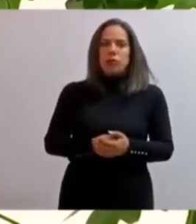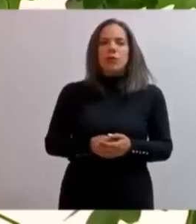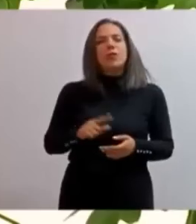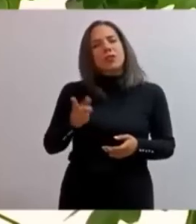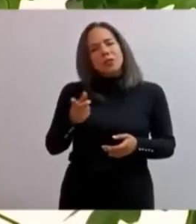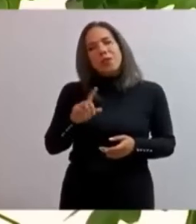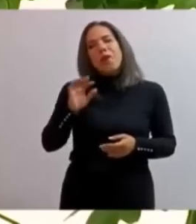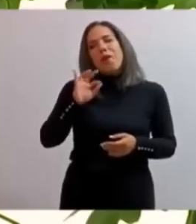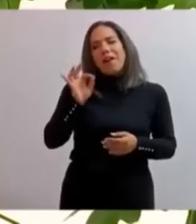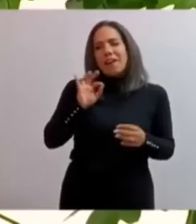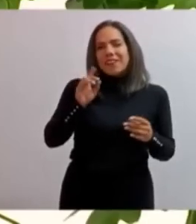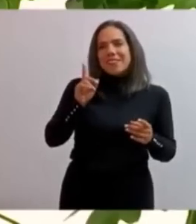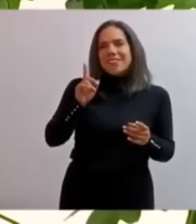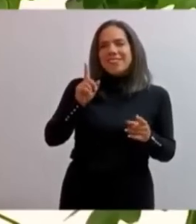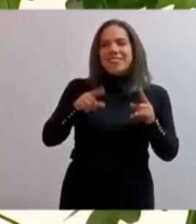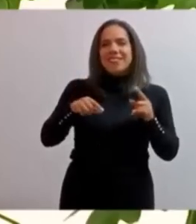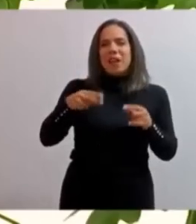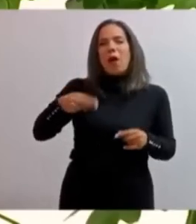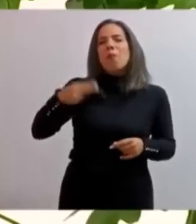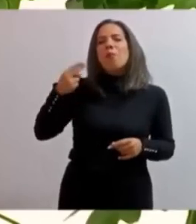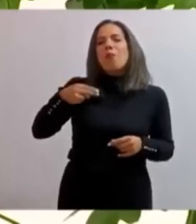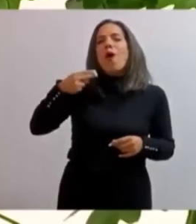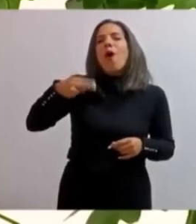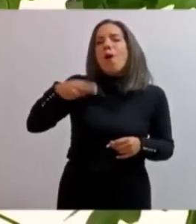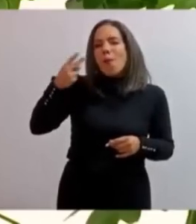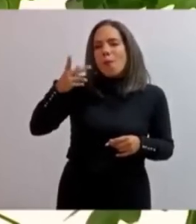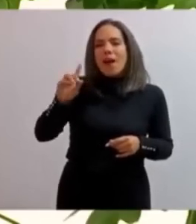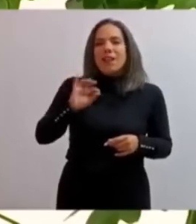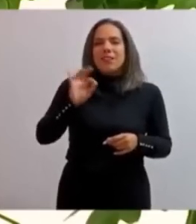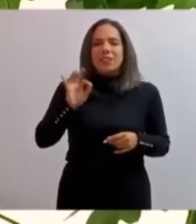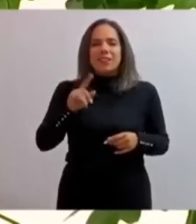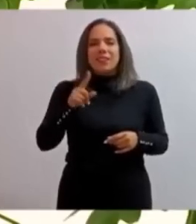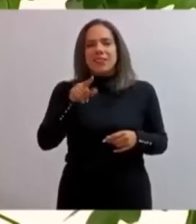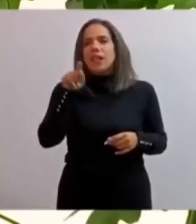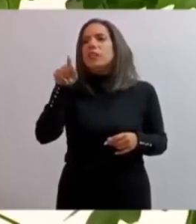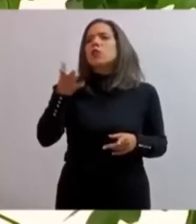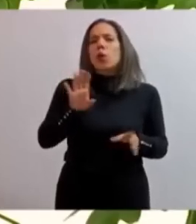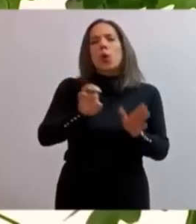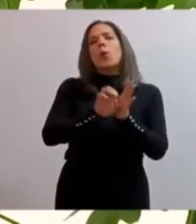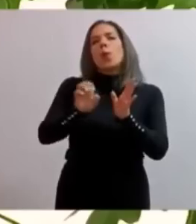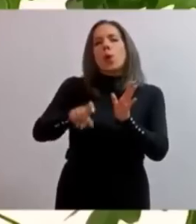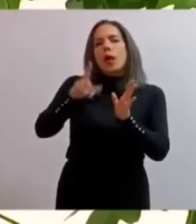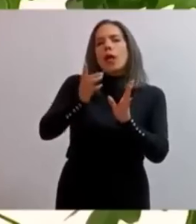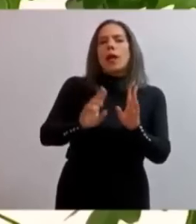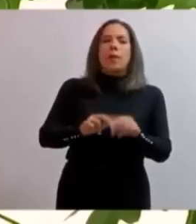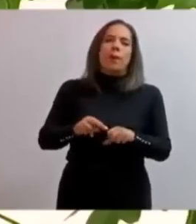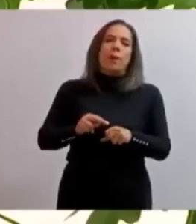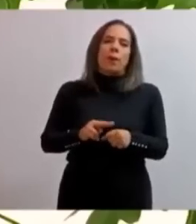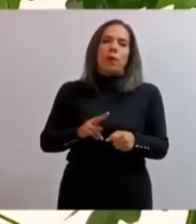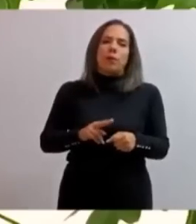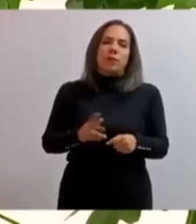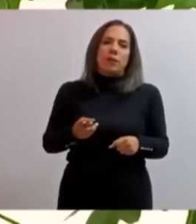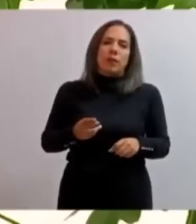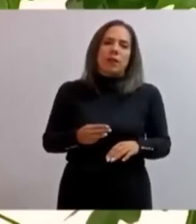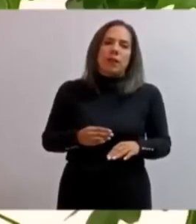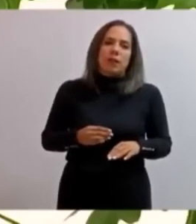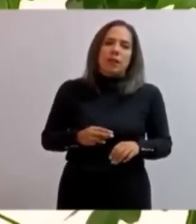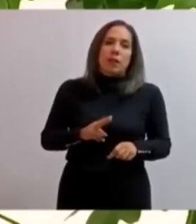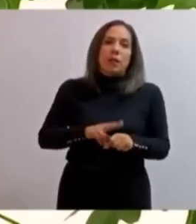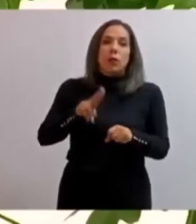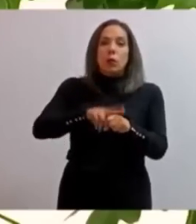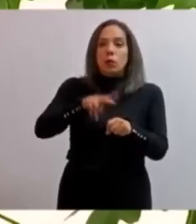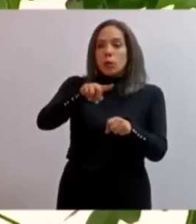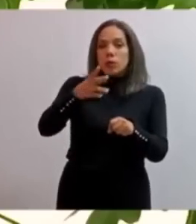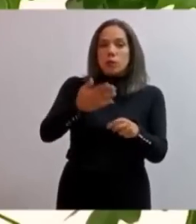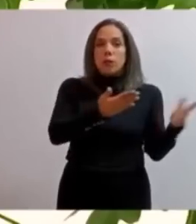burla digo, a ver, ¿qué pensaríamos si el jefe de servicios médicos de un hospital detiene al médico que va